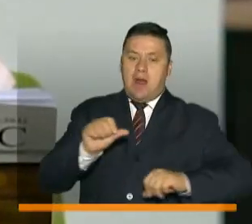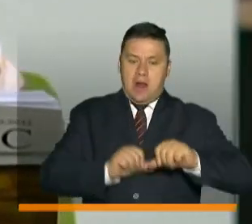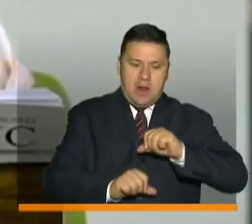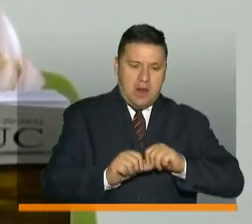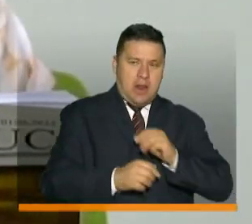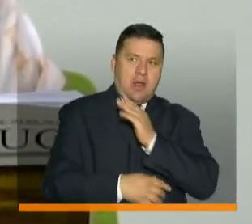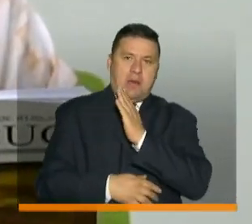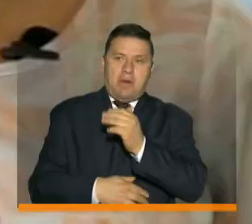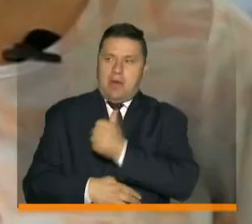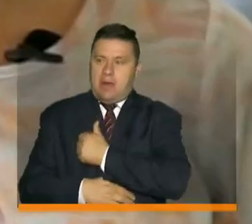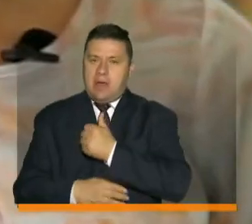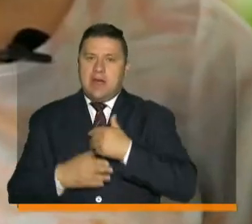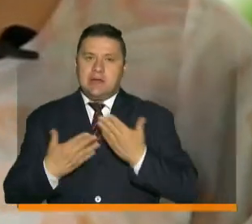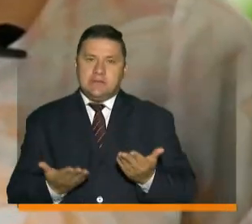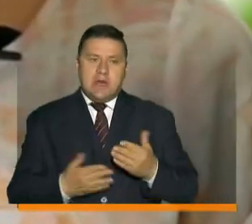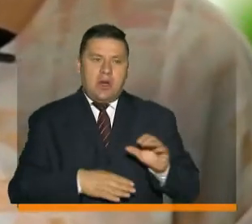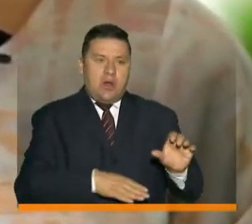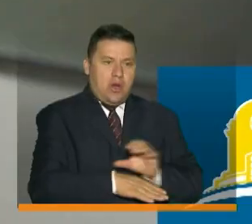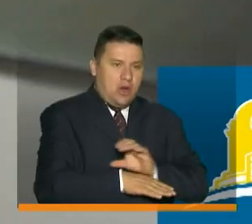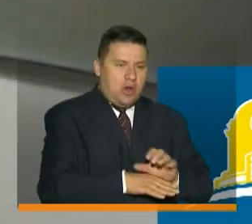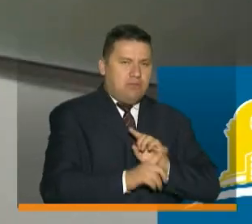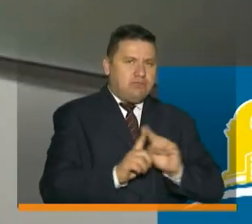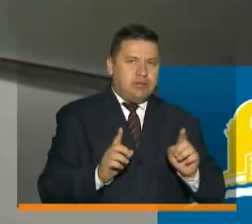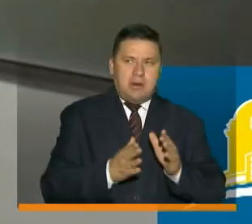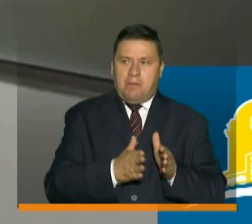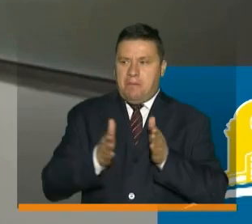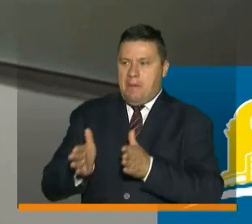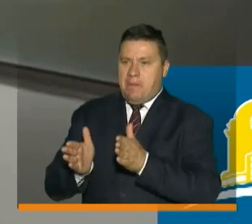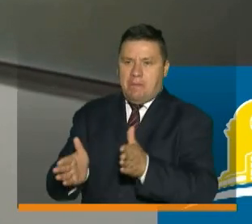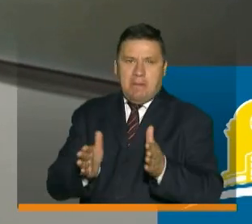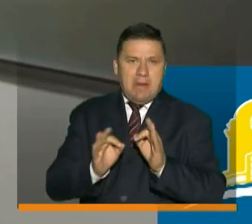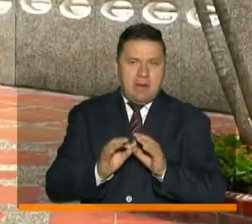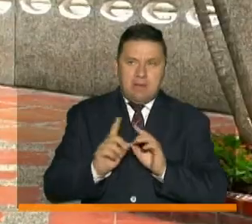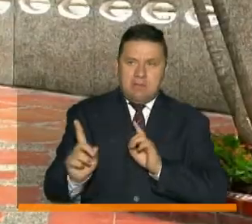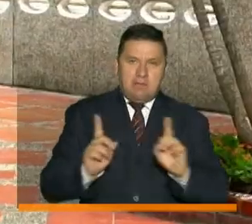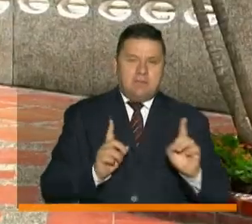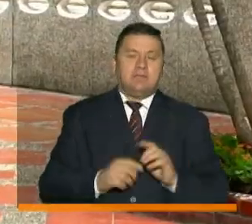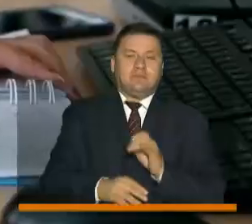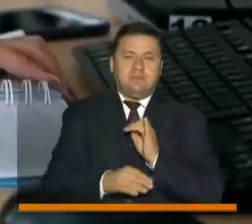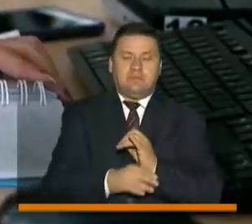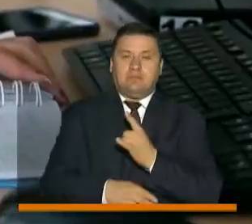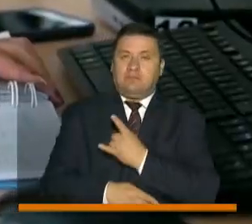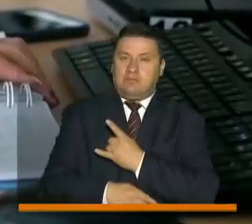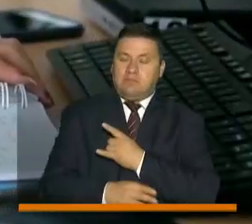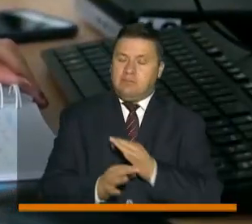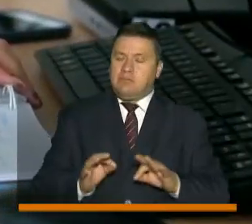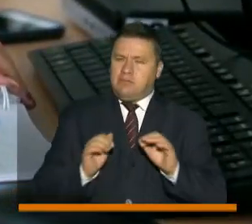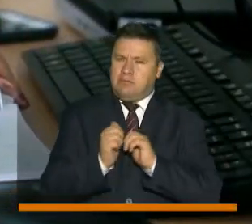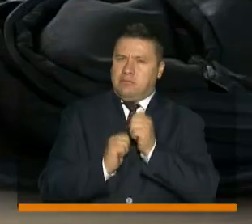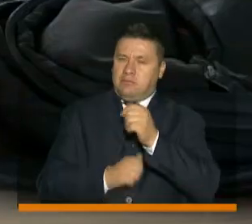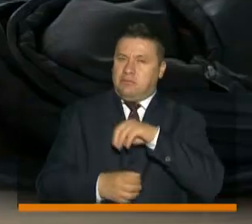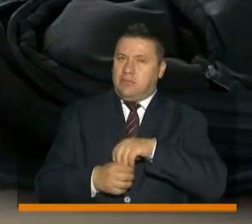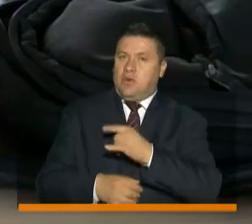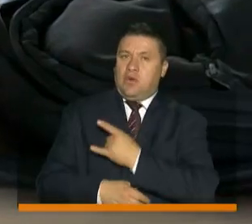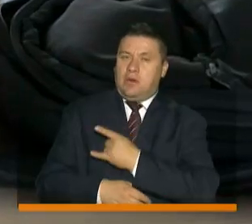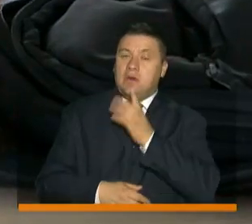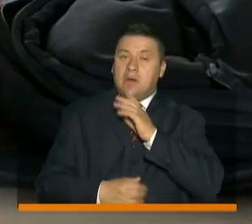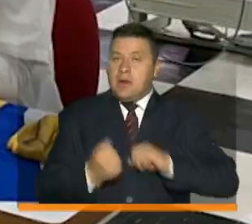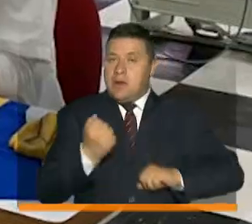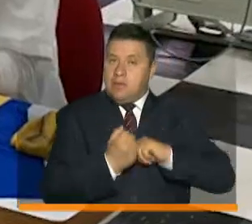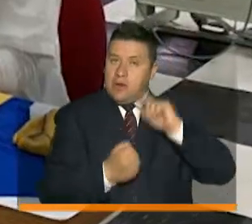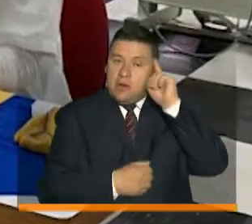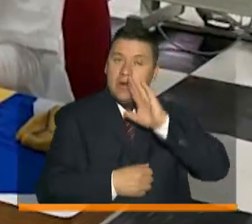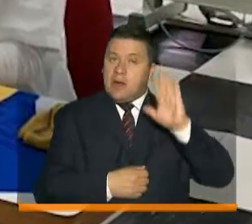laboratorios, bibliotecas, salas de cómputos, entre otros. En esta nueva etapa, las instituciones de educación superior, con el apoyo del Gobierno